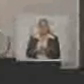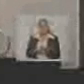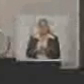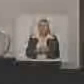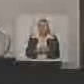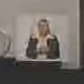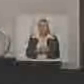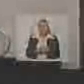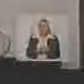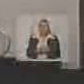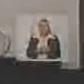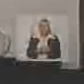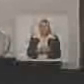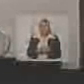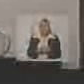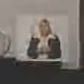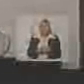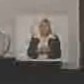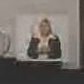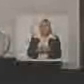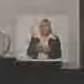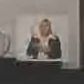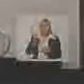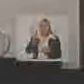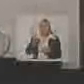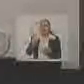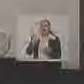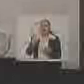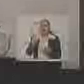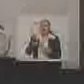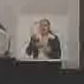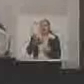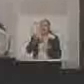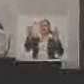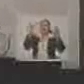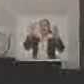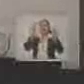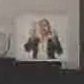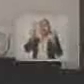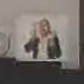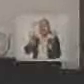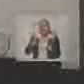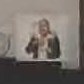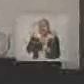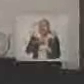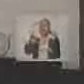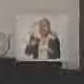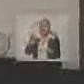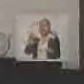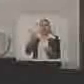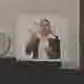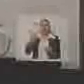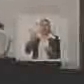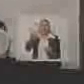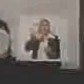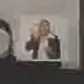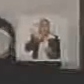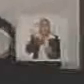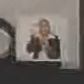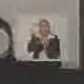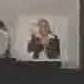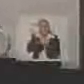un tema que esté a debate en mi gobierno. Goberné, gobernamos bien. Aplicamos la